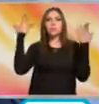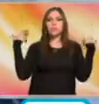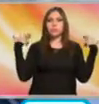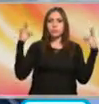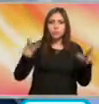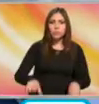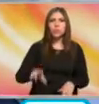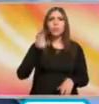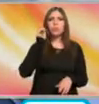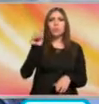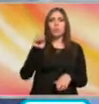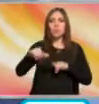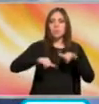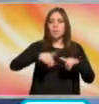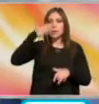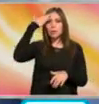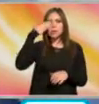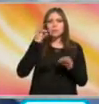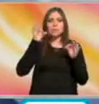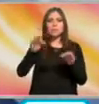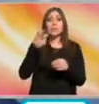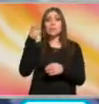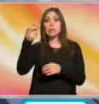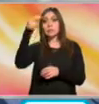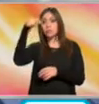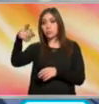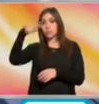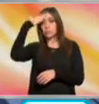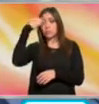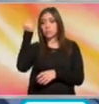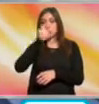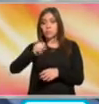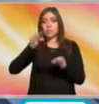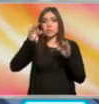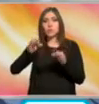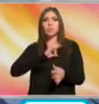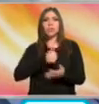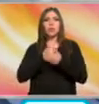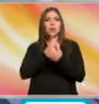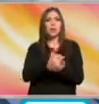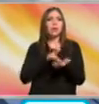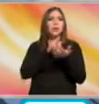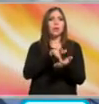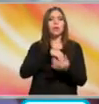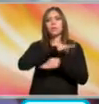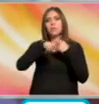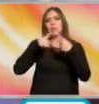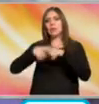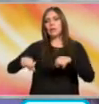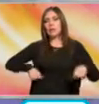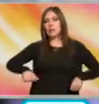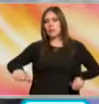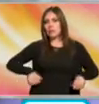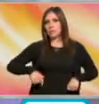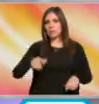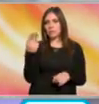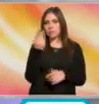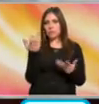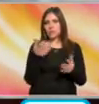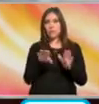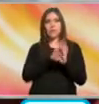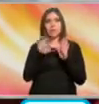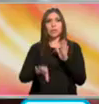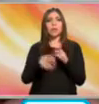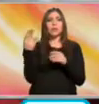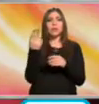y demás, que con esos talentos nos refuerzan y hacemos sinergia para todas las actividades que tendríamos que hacer. Por ejemplo, necesitamos un mapa,